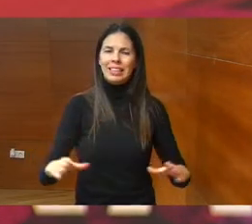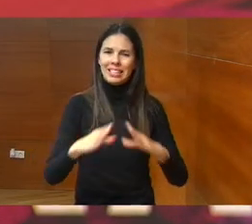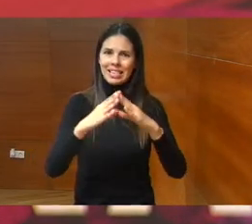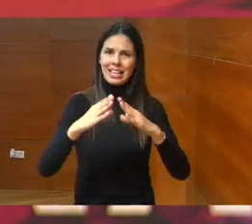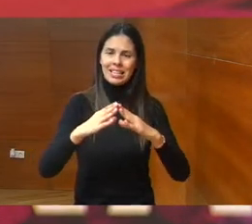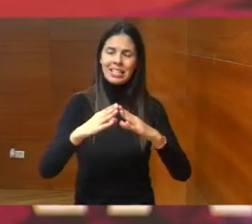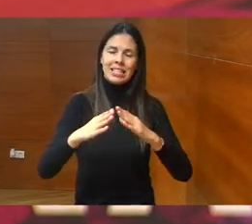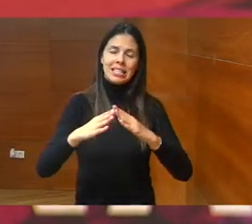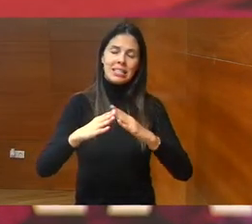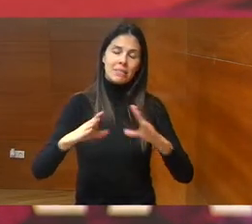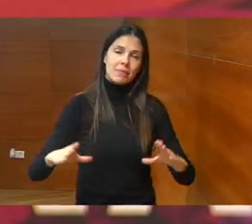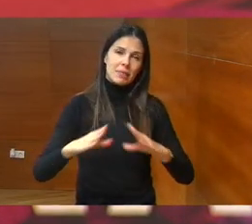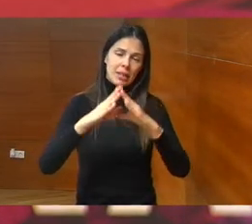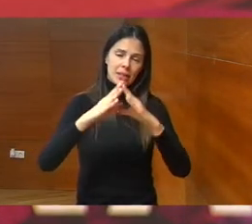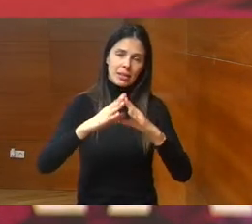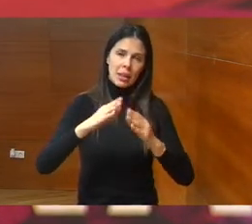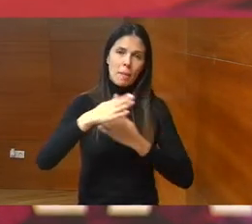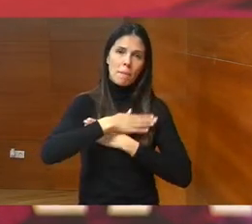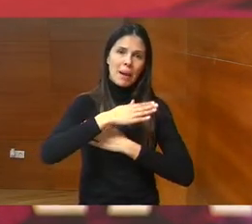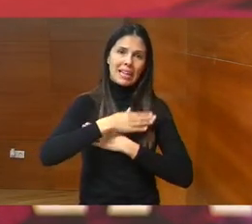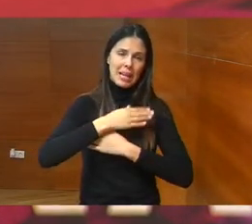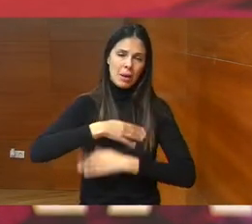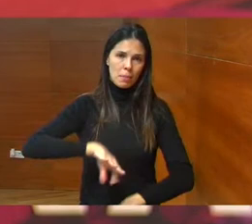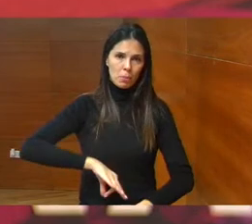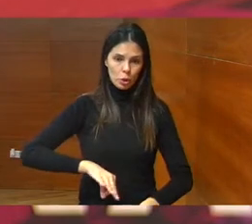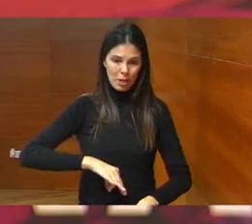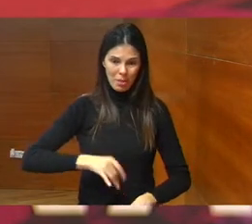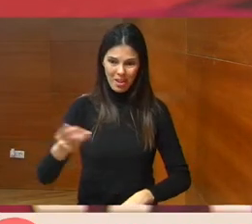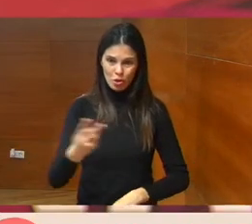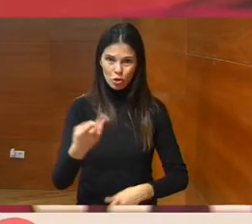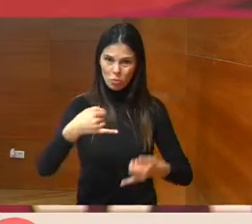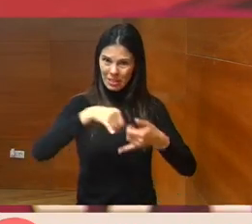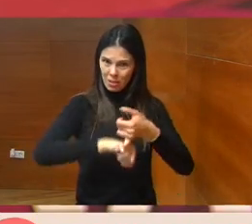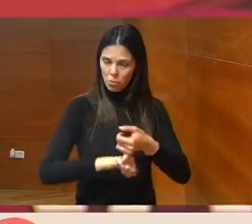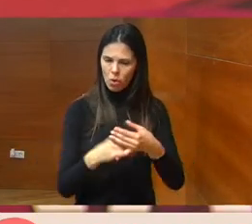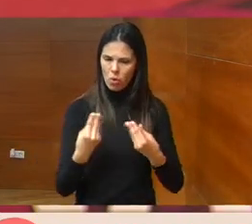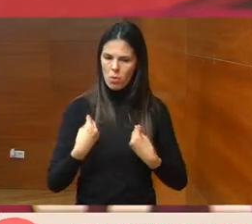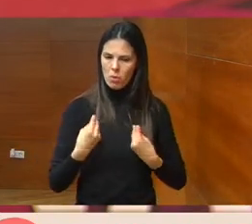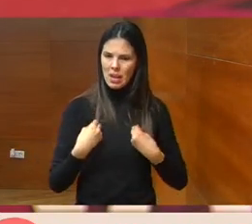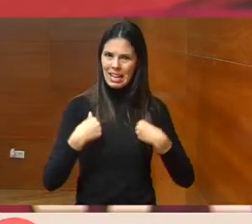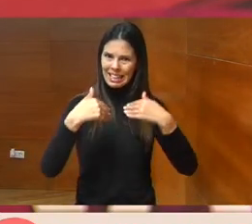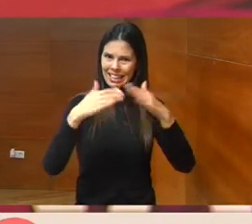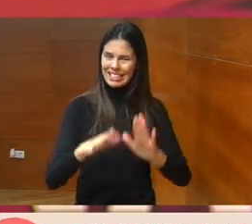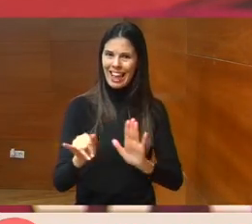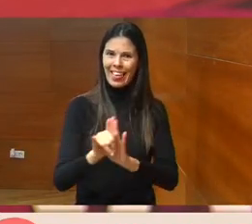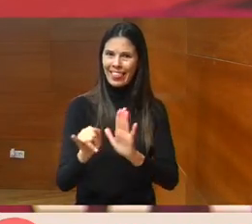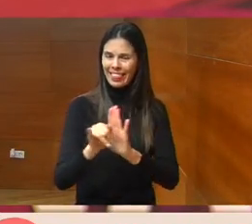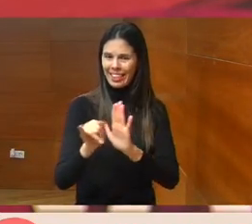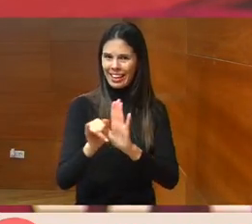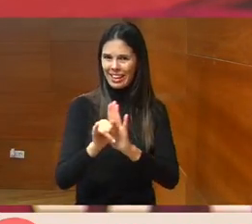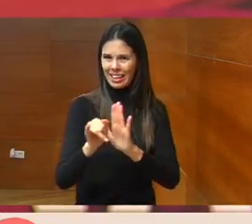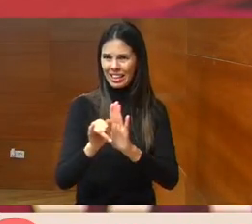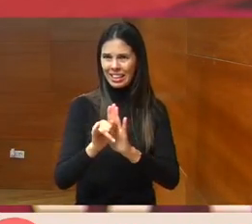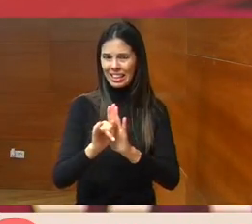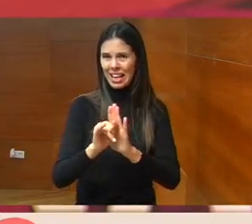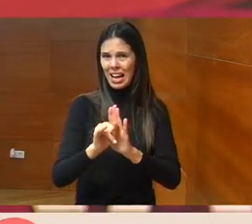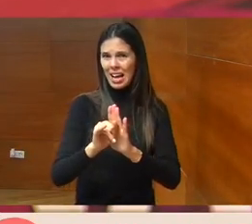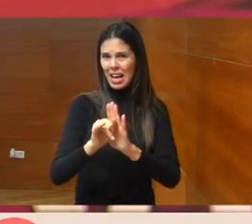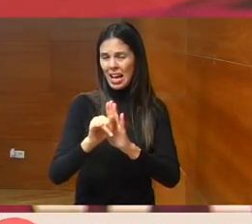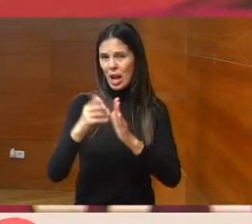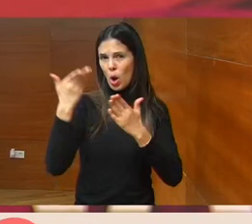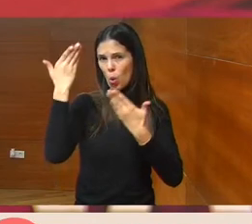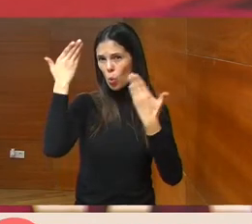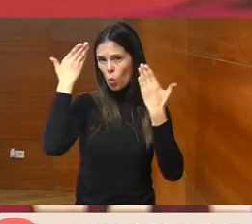de Santa María de pontevedra o matrimonio viviu nunca casa a carondo cuartel de San Fernando que está